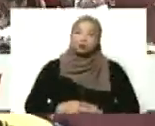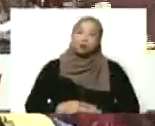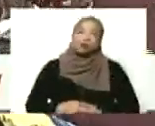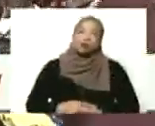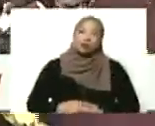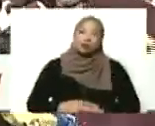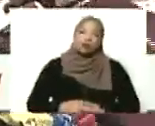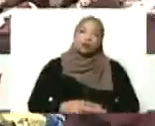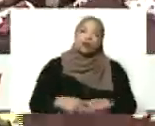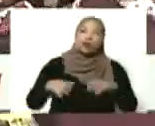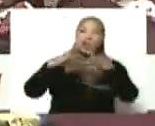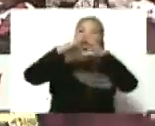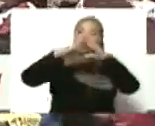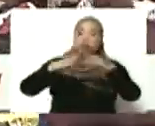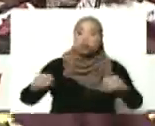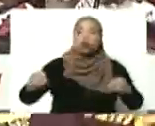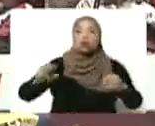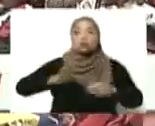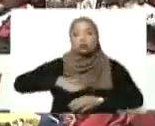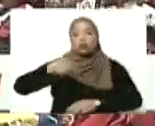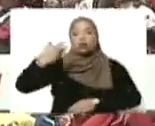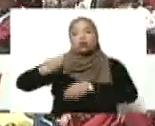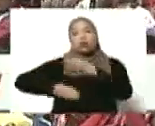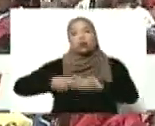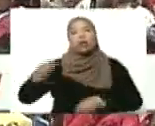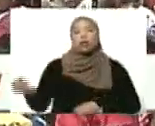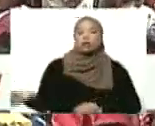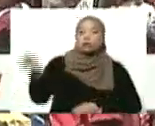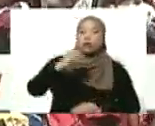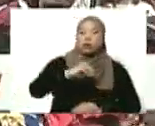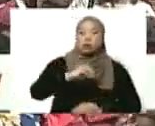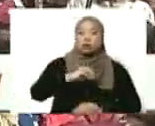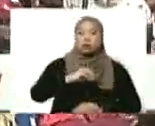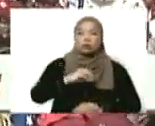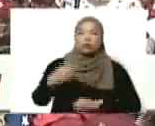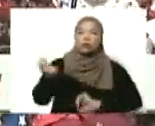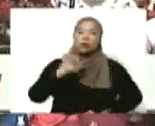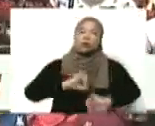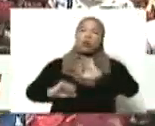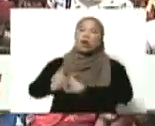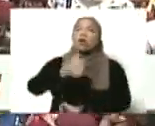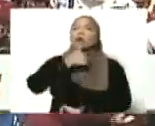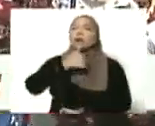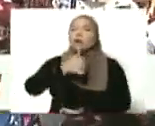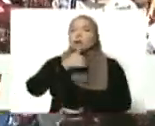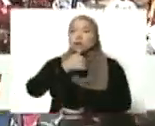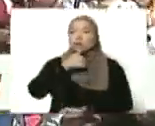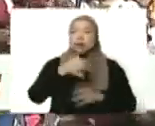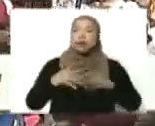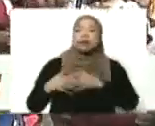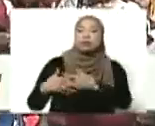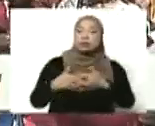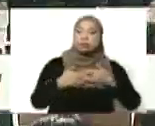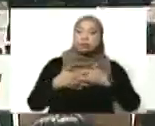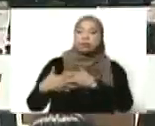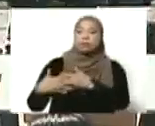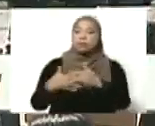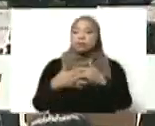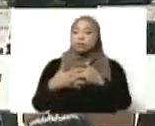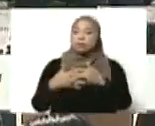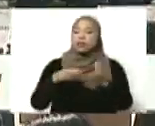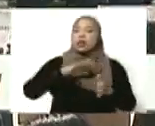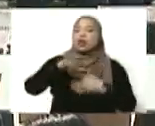sumar a todo el que seamos capaces de sumar en contra de quién, del imperialismo, de